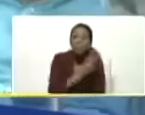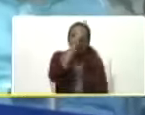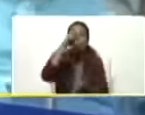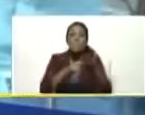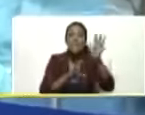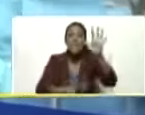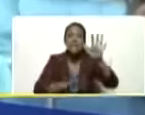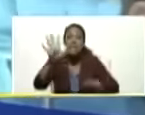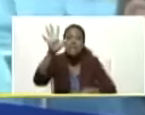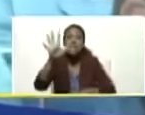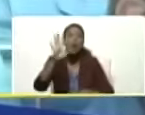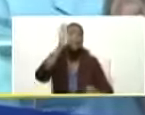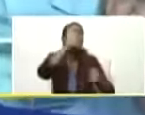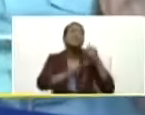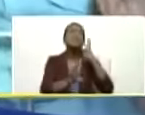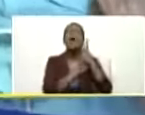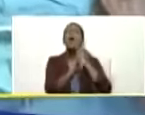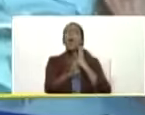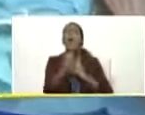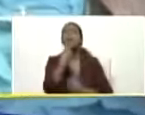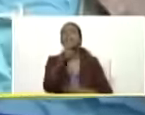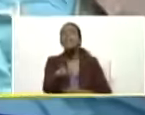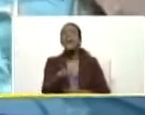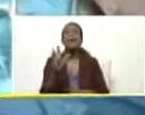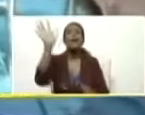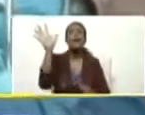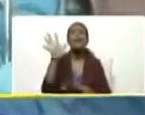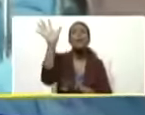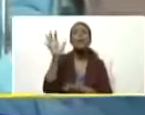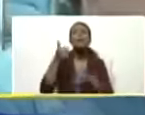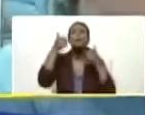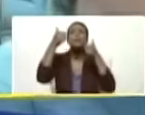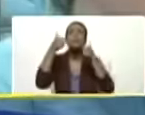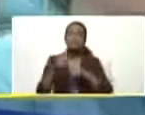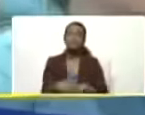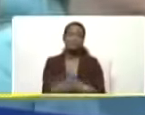2015, y dijeron la última cola, ¿se acuerdan? Y la manita.